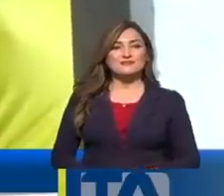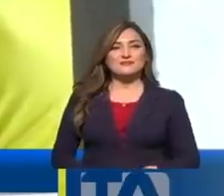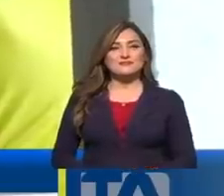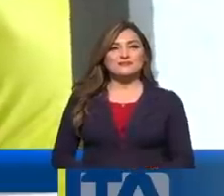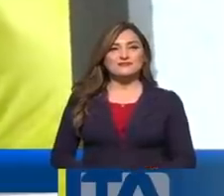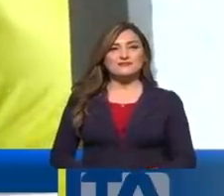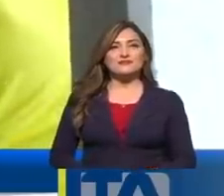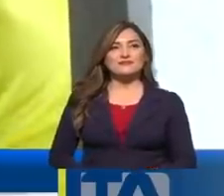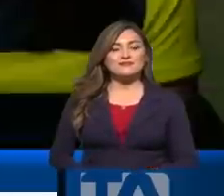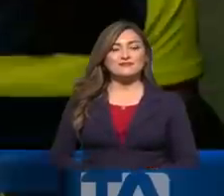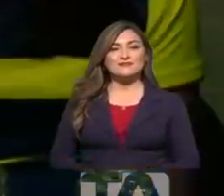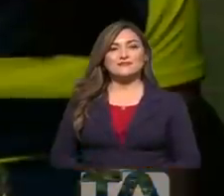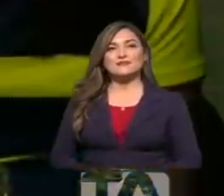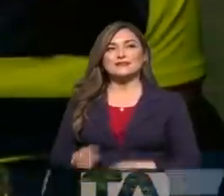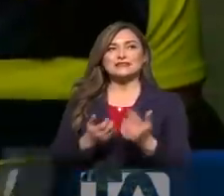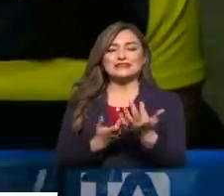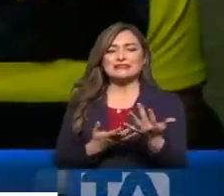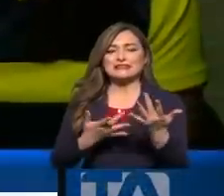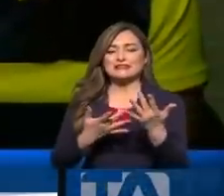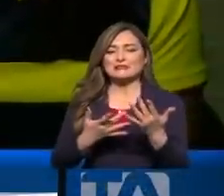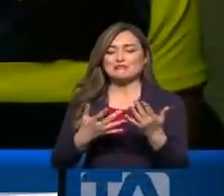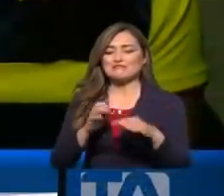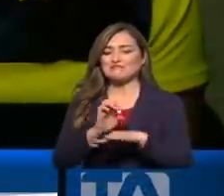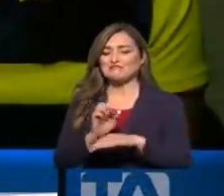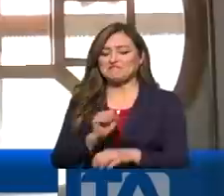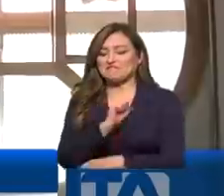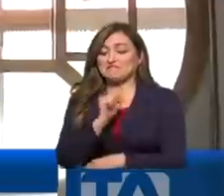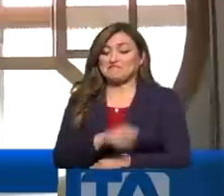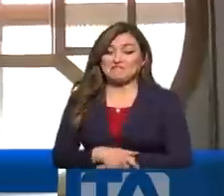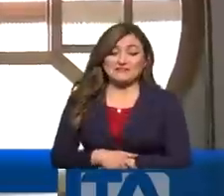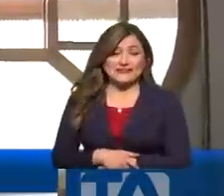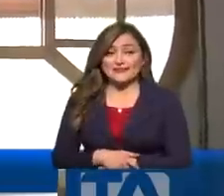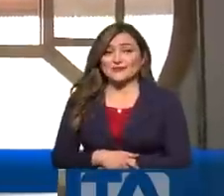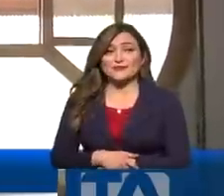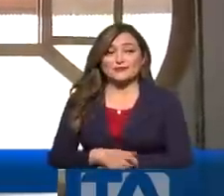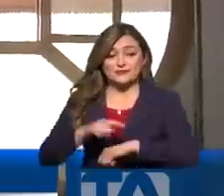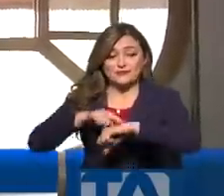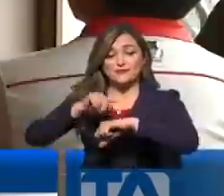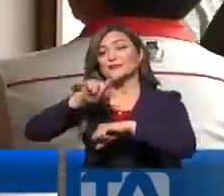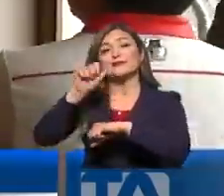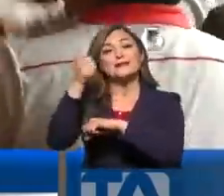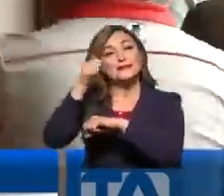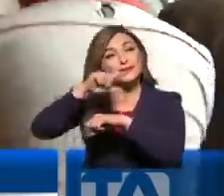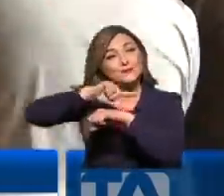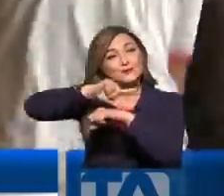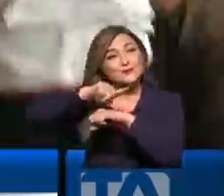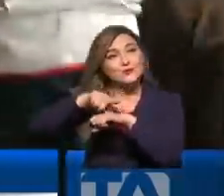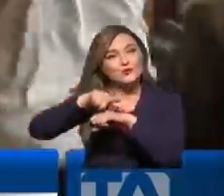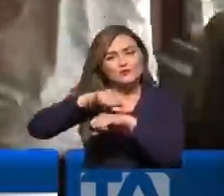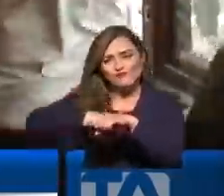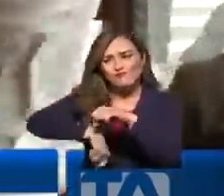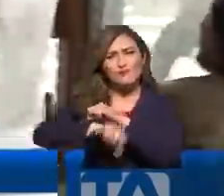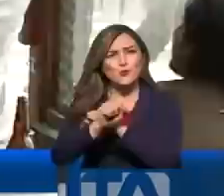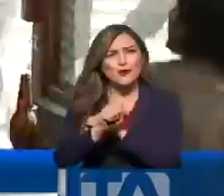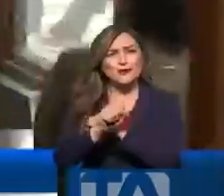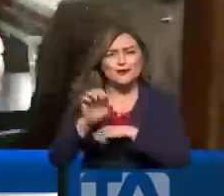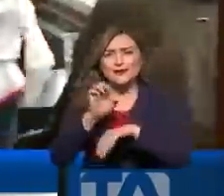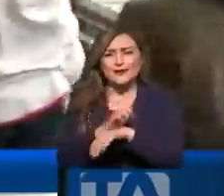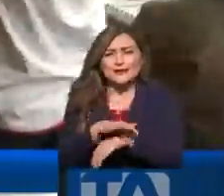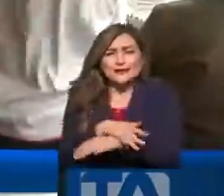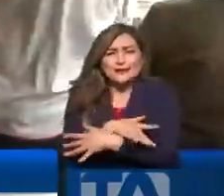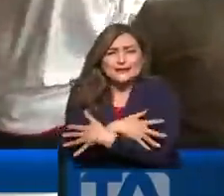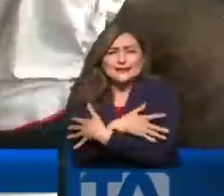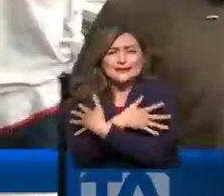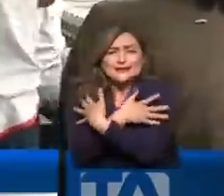Aunque la esperanza de ver ganar a la tricolor parecía perdida, bastaron 10 minutos de lucidez de los seleccionados para hacer vibrar a los